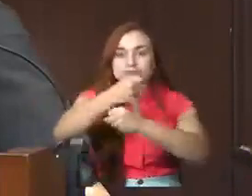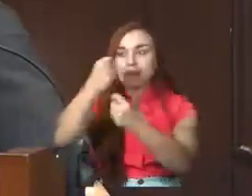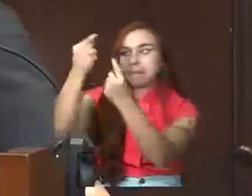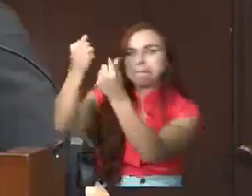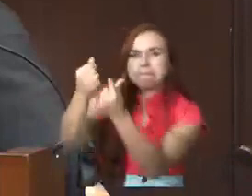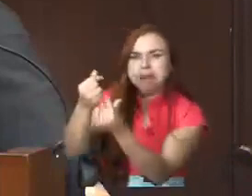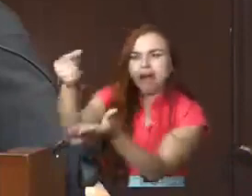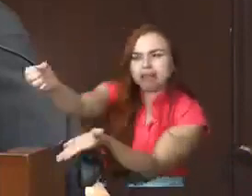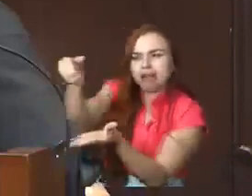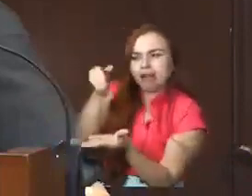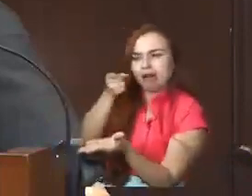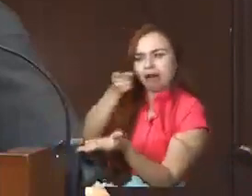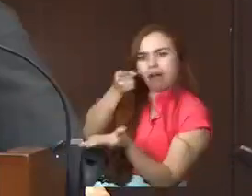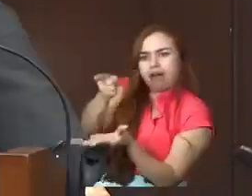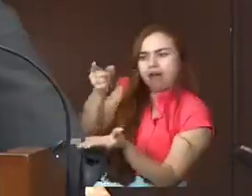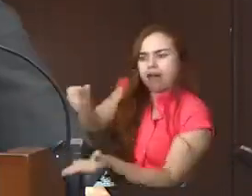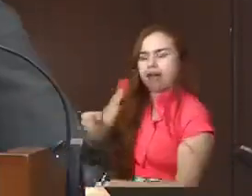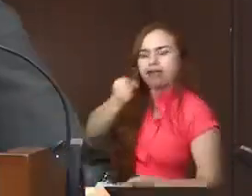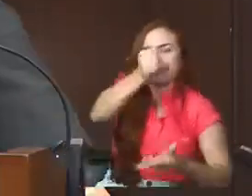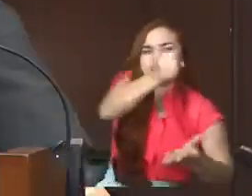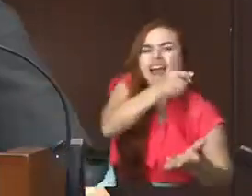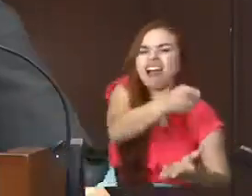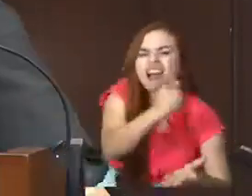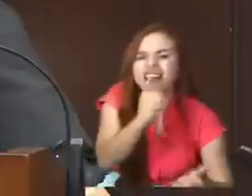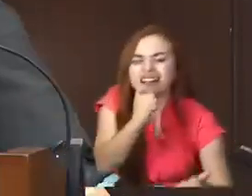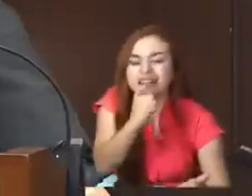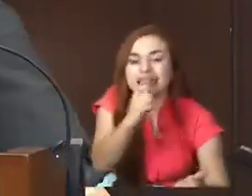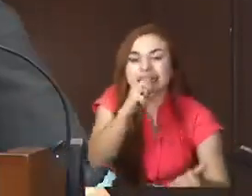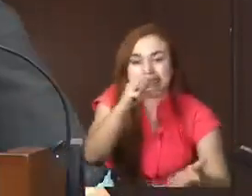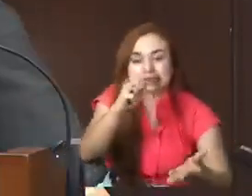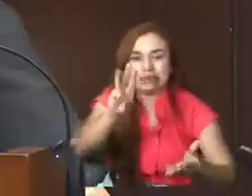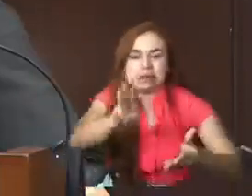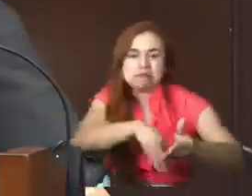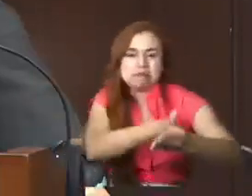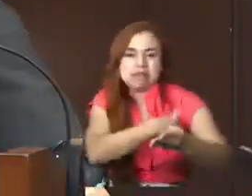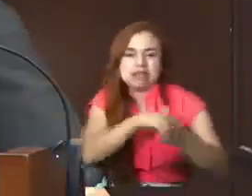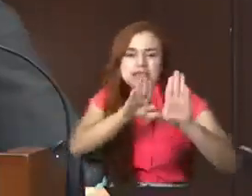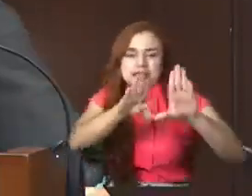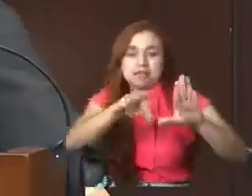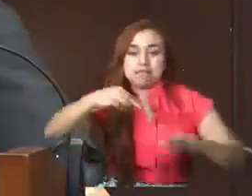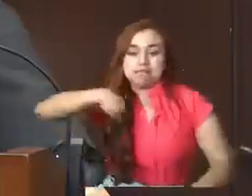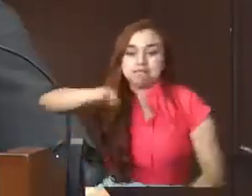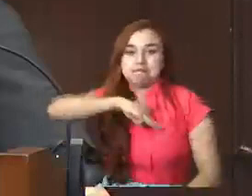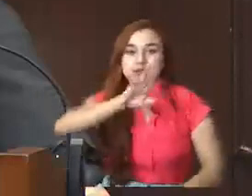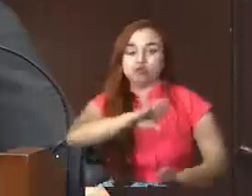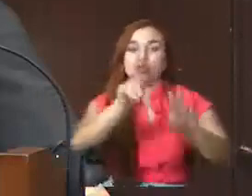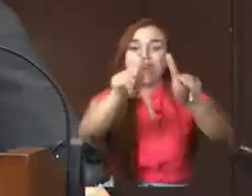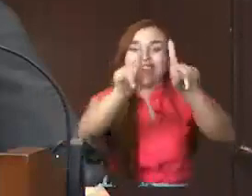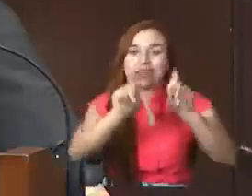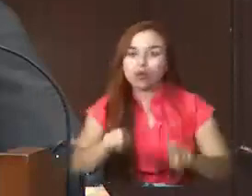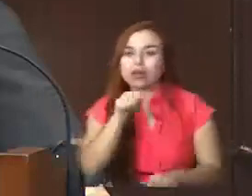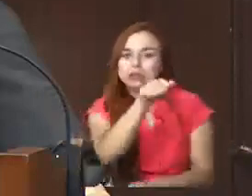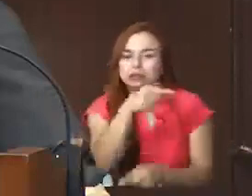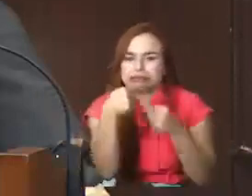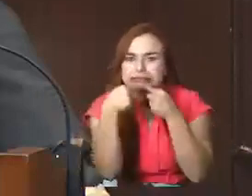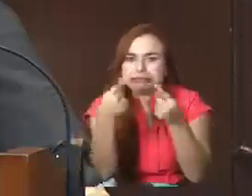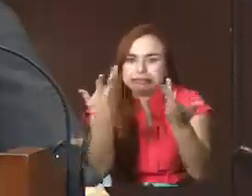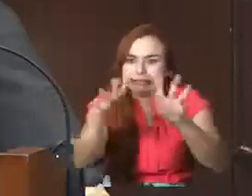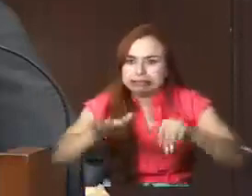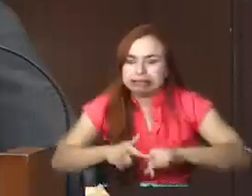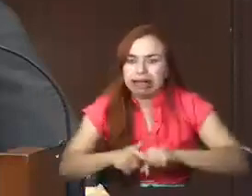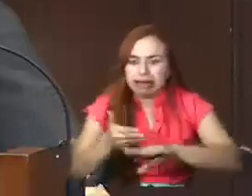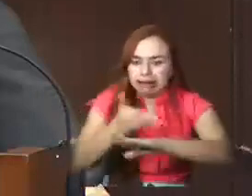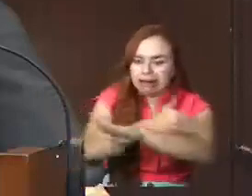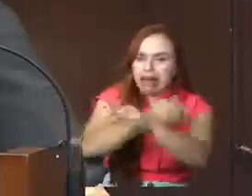año anterior, con la salvedad que no sea afectado por una recesión económica.